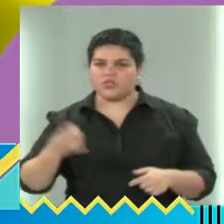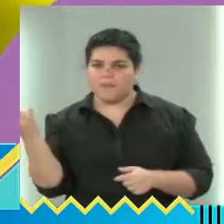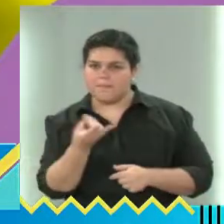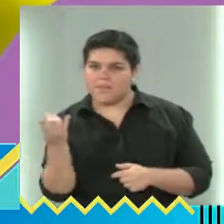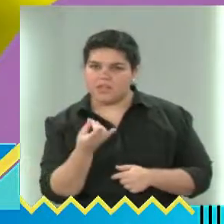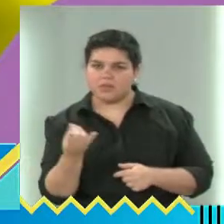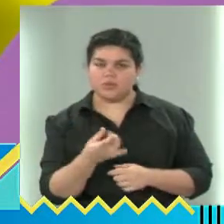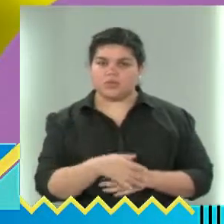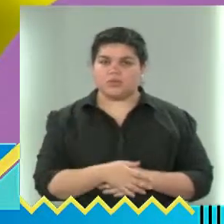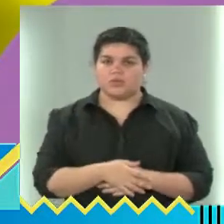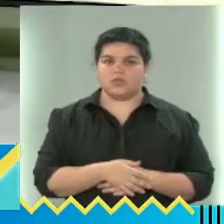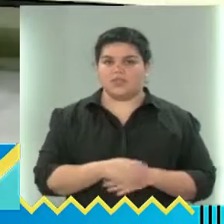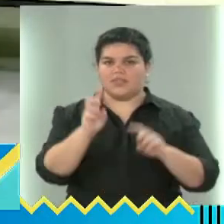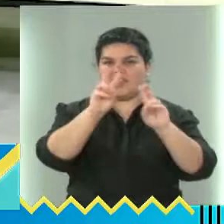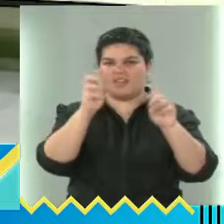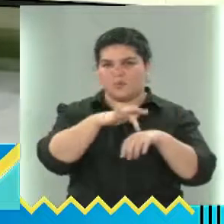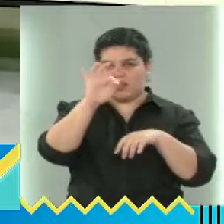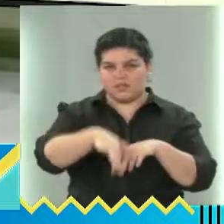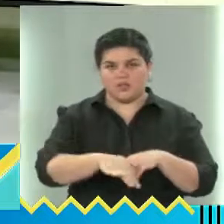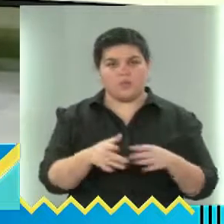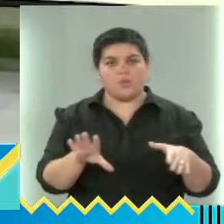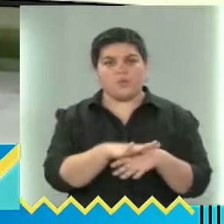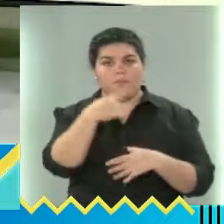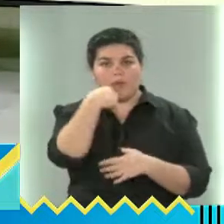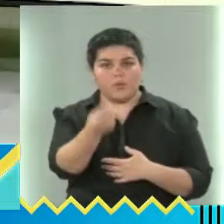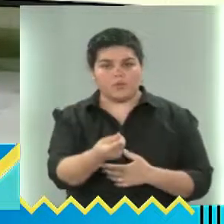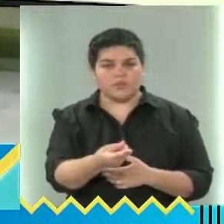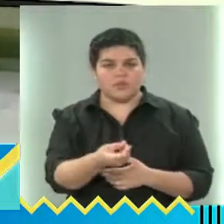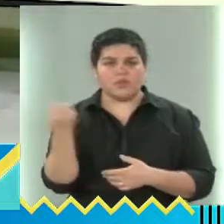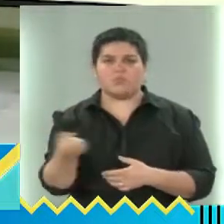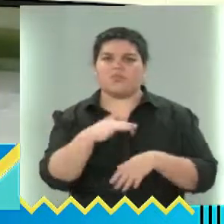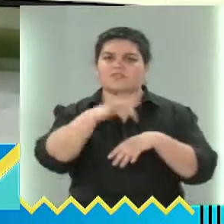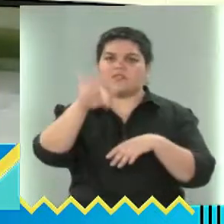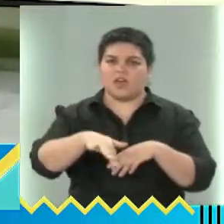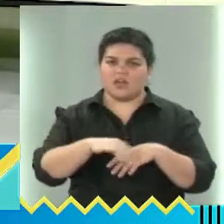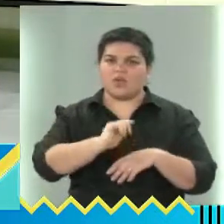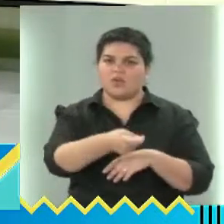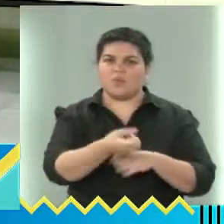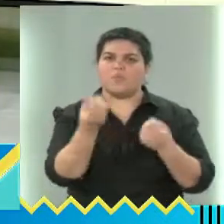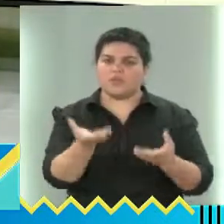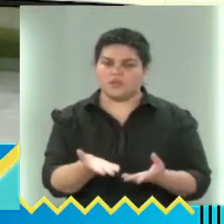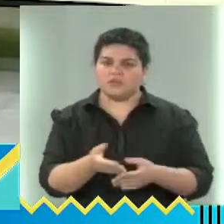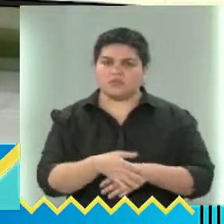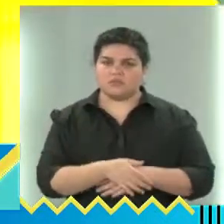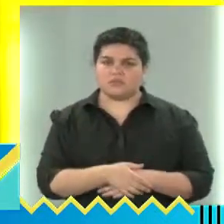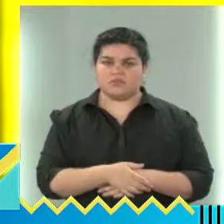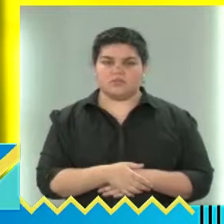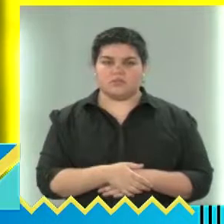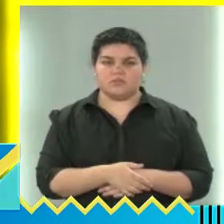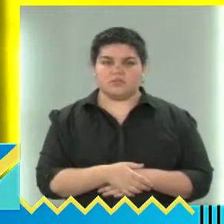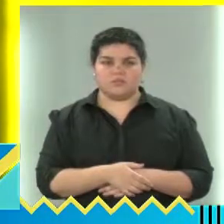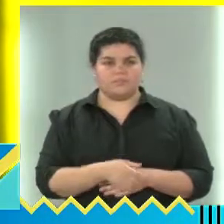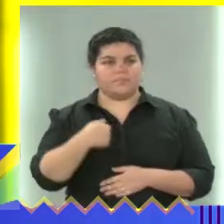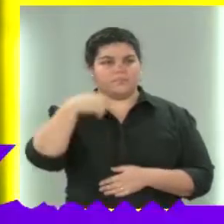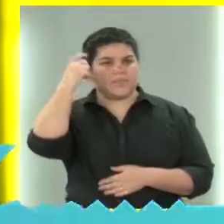donación. Chicos, quería preguntarles esto puntualmente. ¿Por qué es importante donar sangre? Bien, pensemos que en los